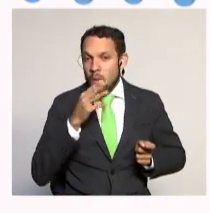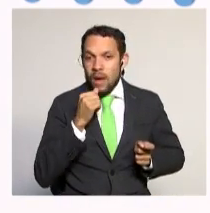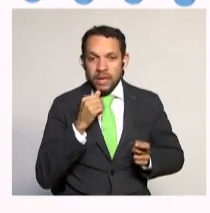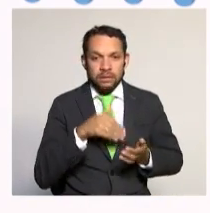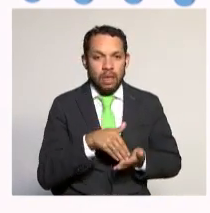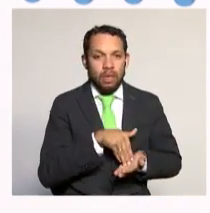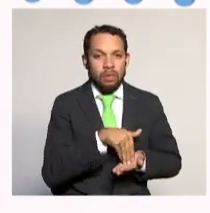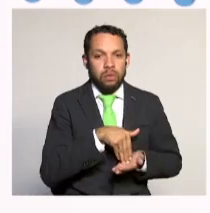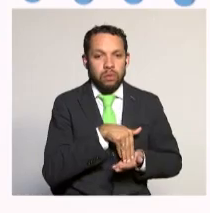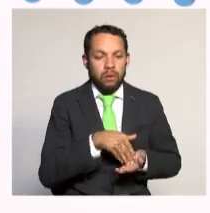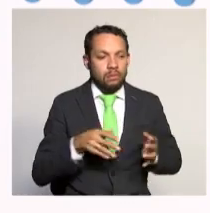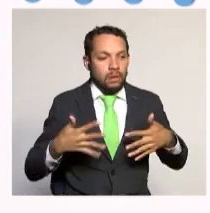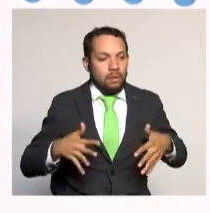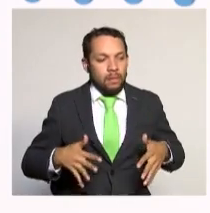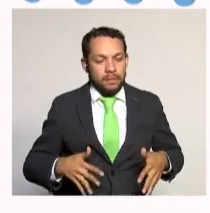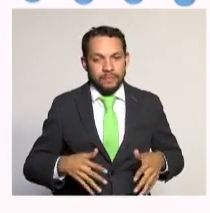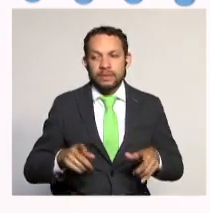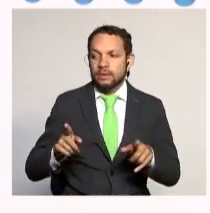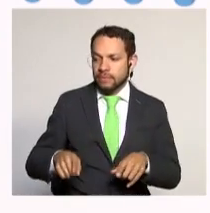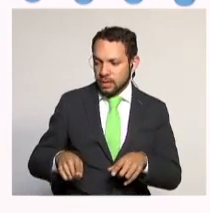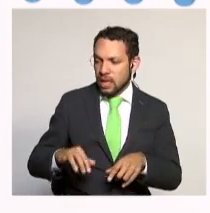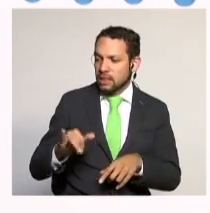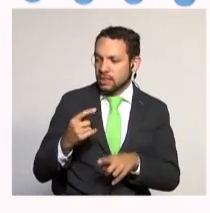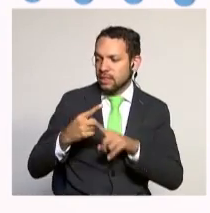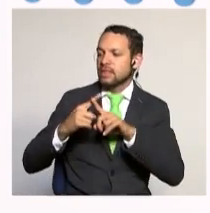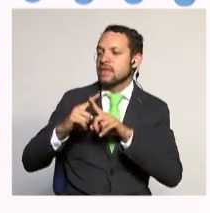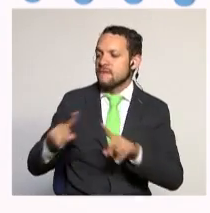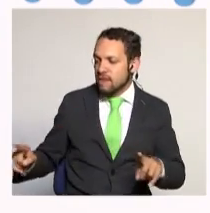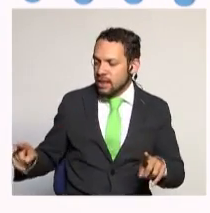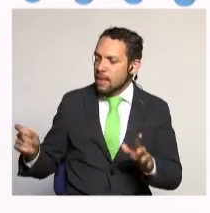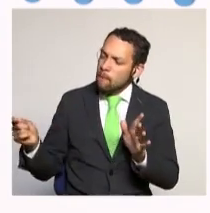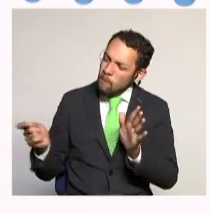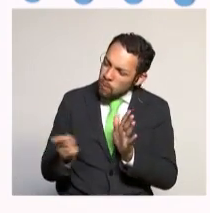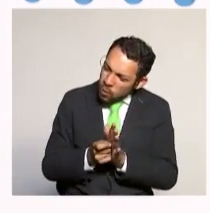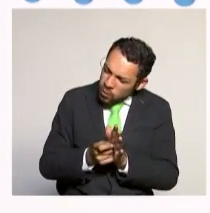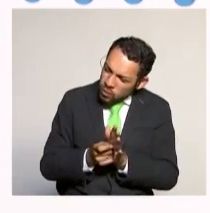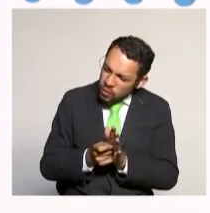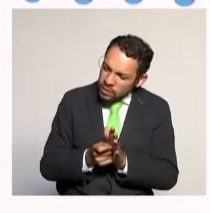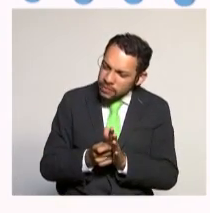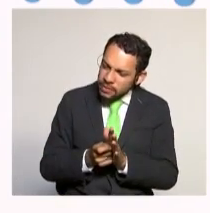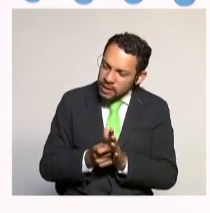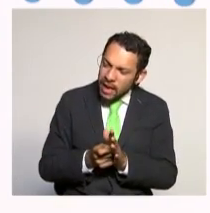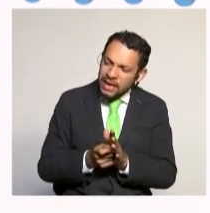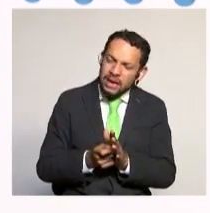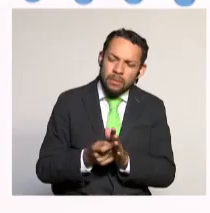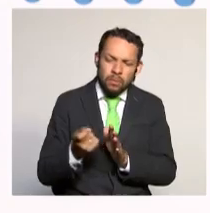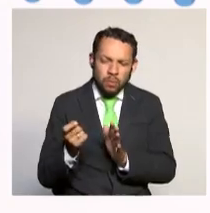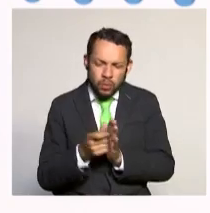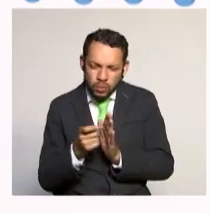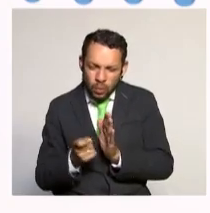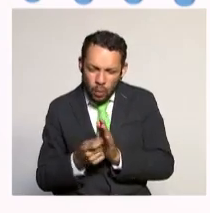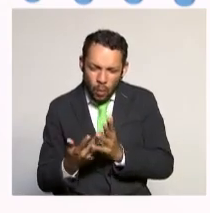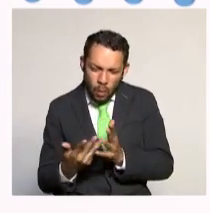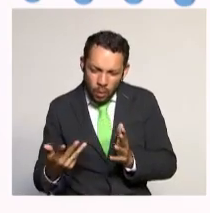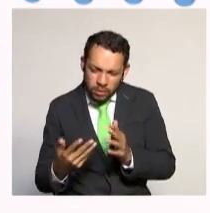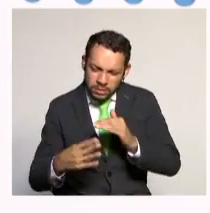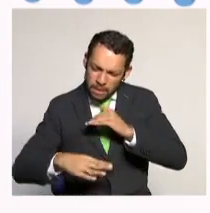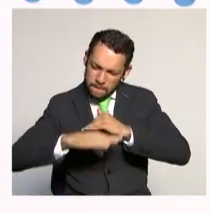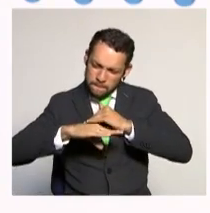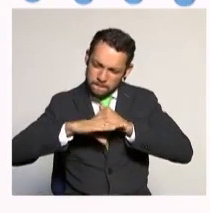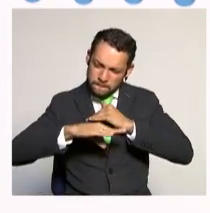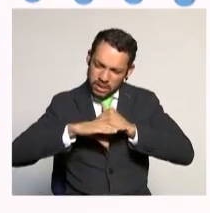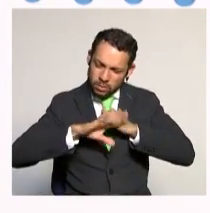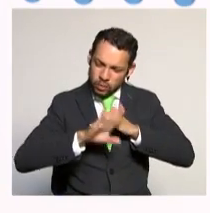alteración fuertemente de otra proteína que se llama parquina, pero sí hay algunas similitudes desde el punto de vista